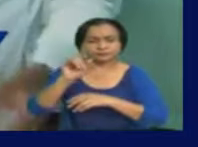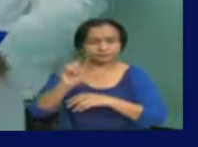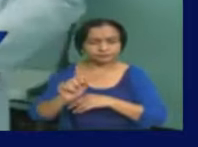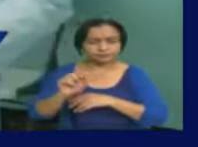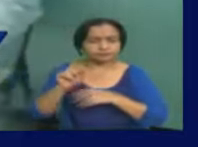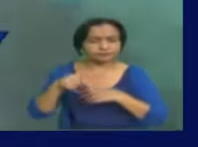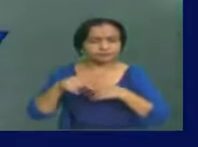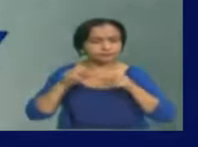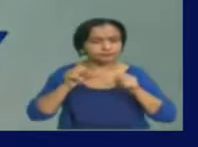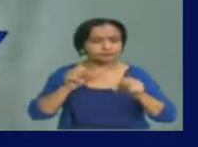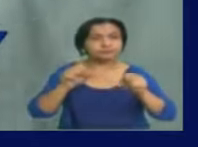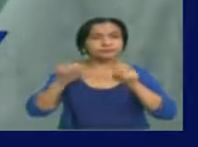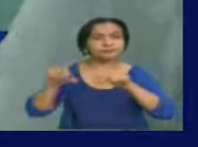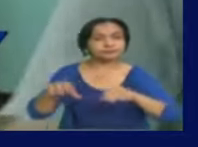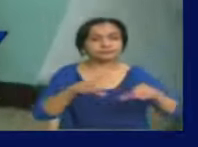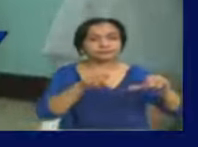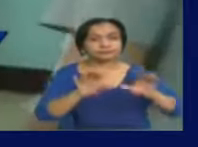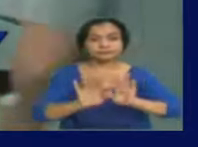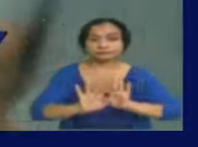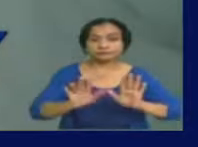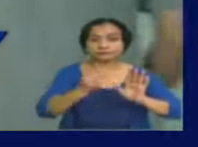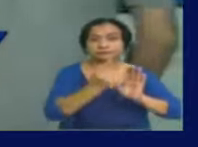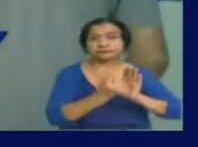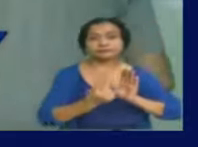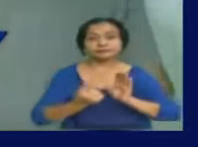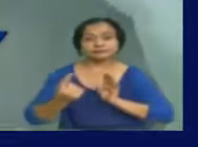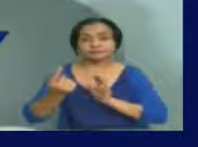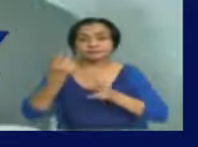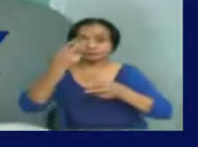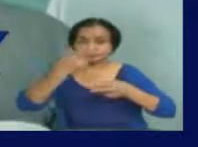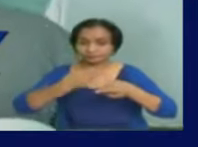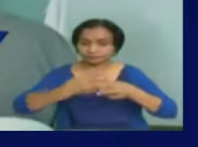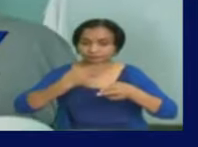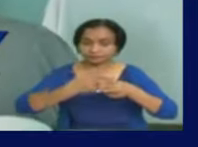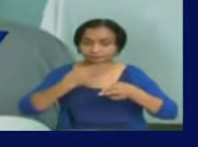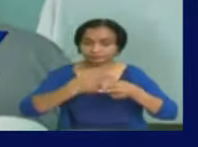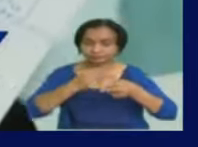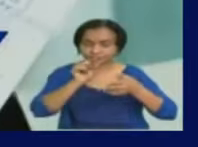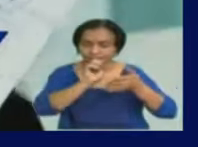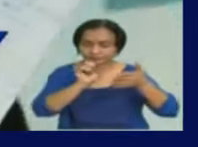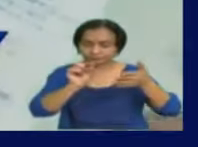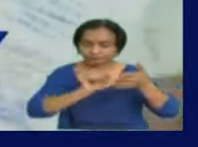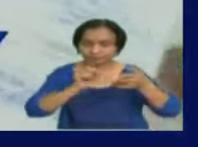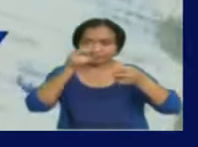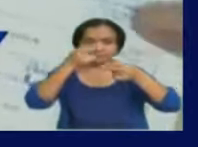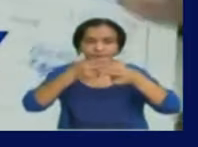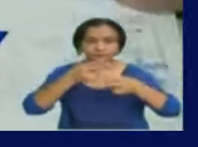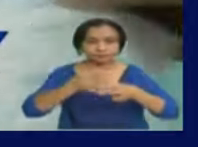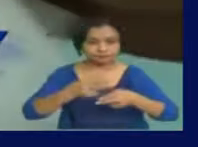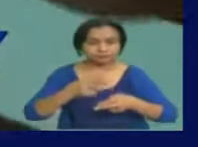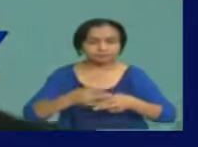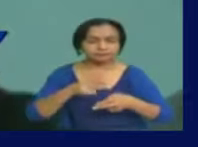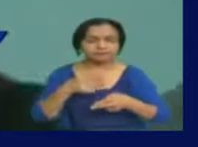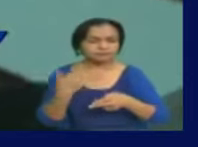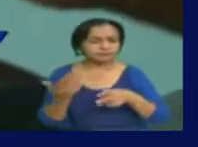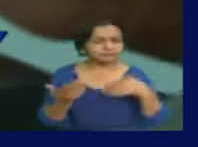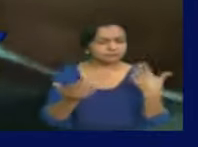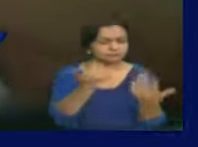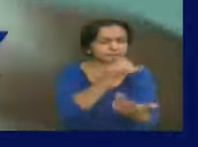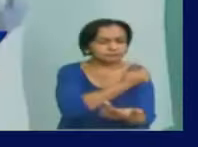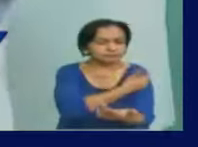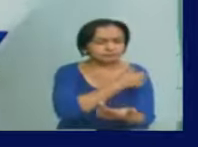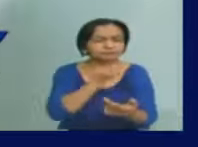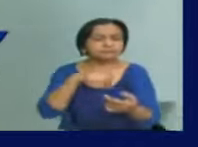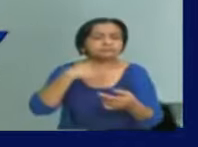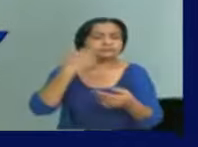en Rivas, trabajadores de la salud de primera línea, personal de primera línea de puestos fronterizos de Peña Blanca,